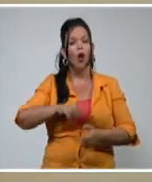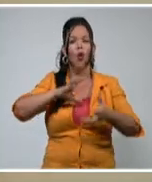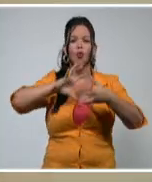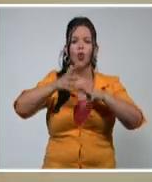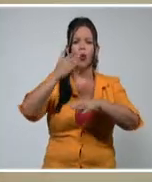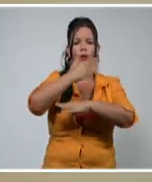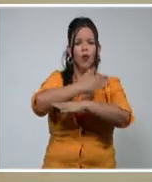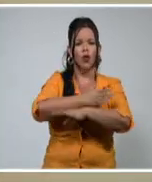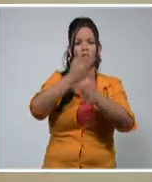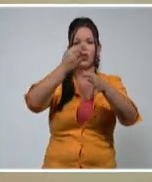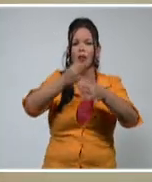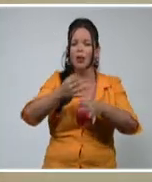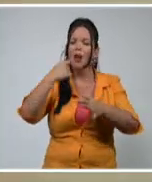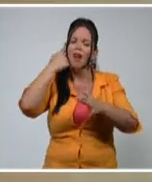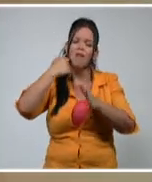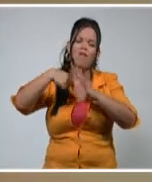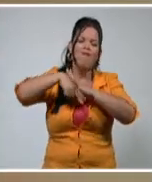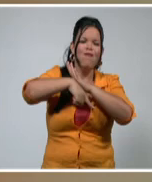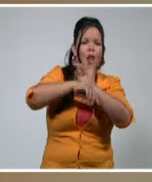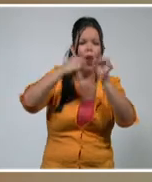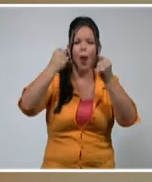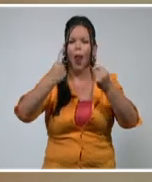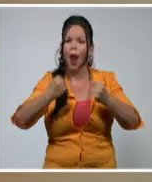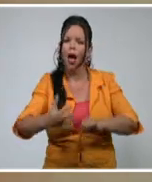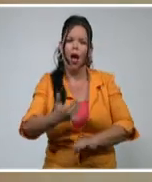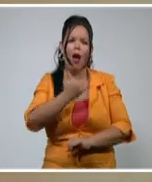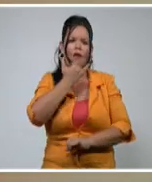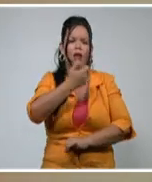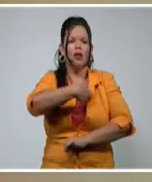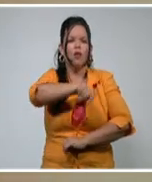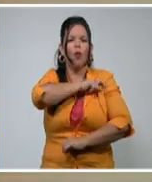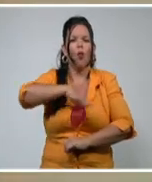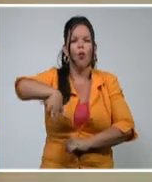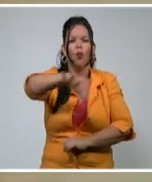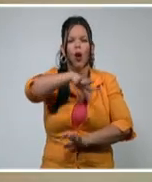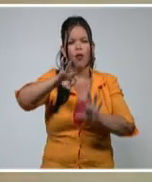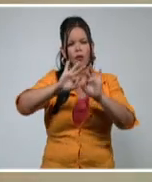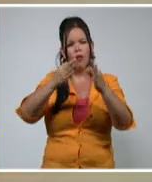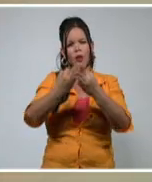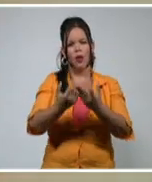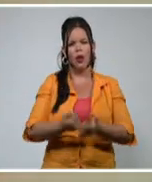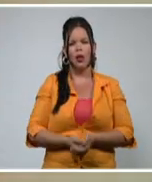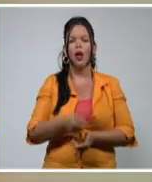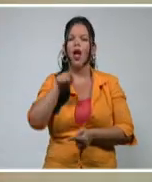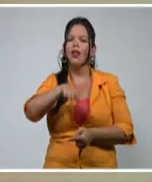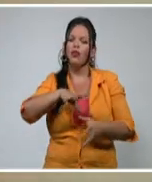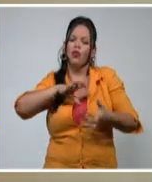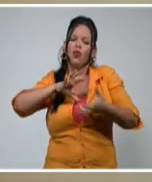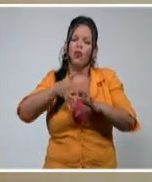más destructiva para una familia. Es la manera más hipócrita